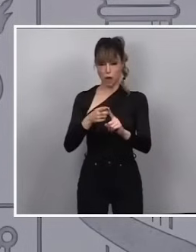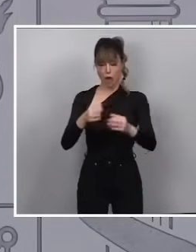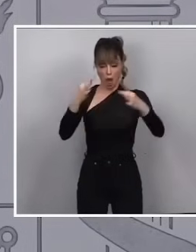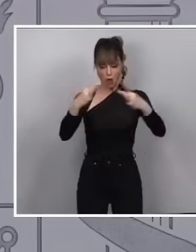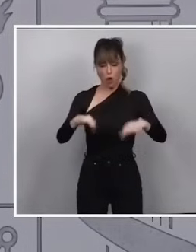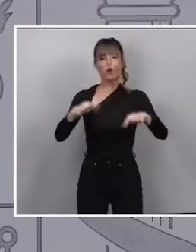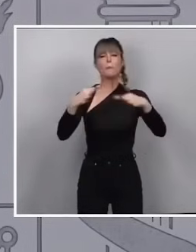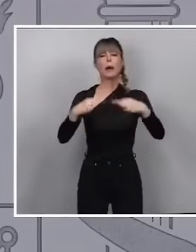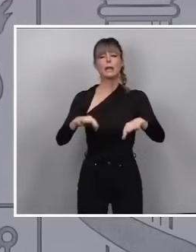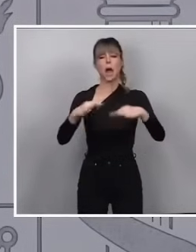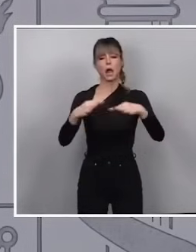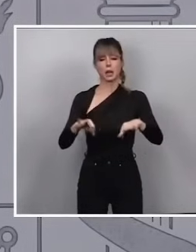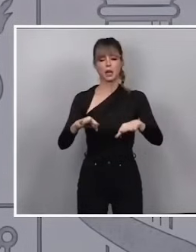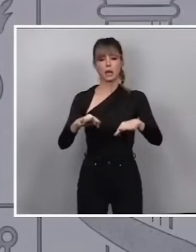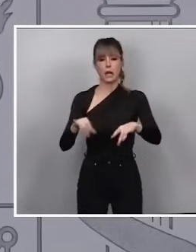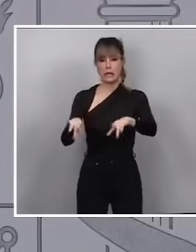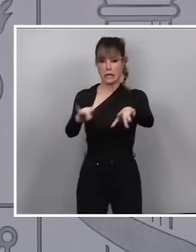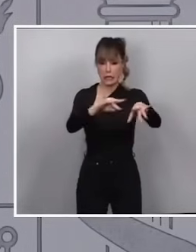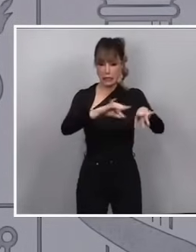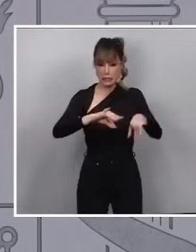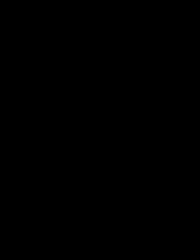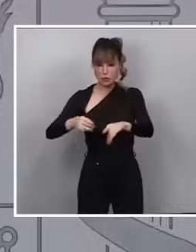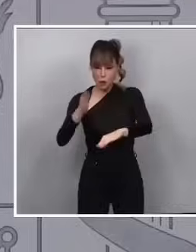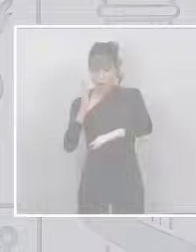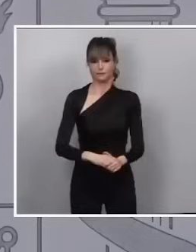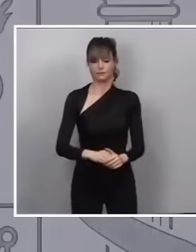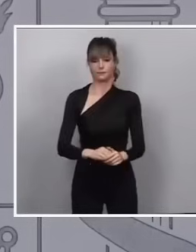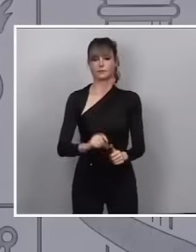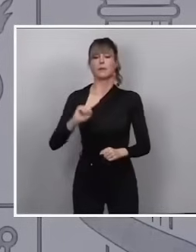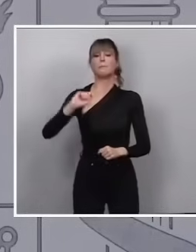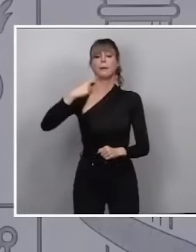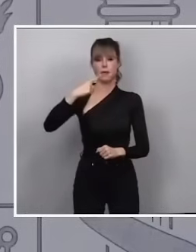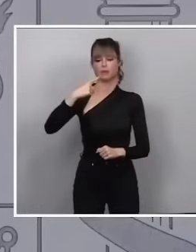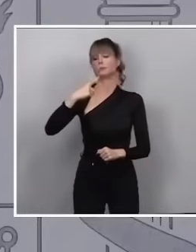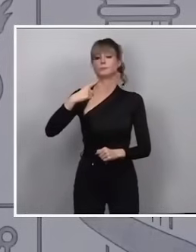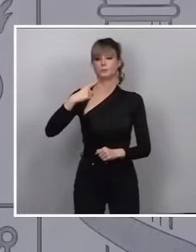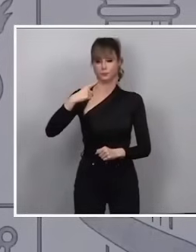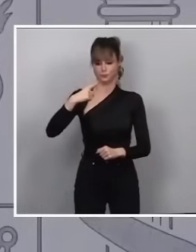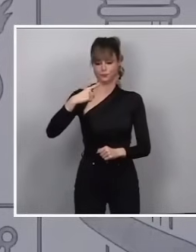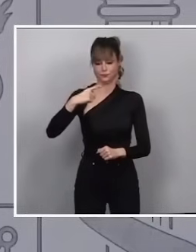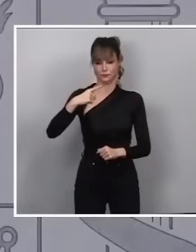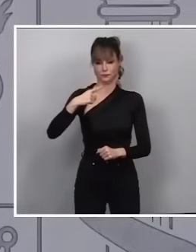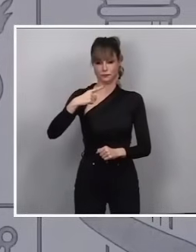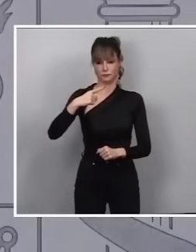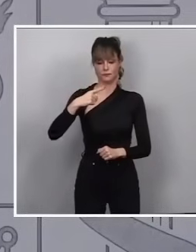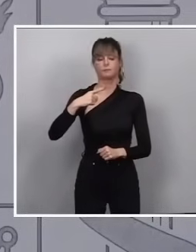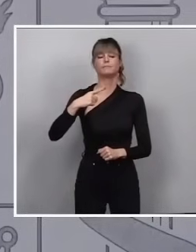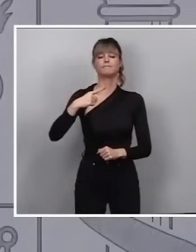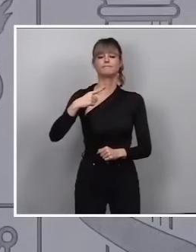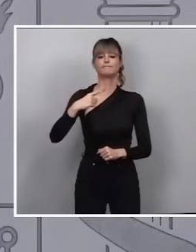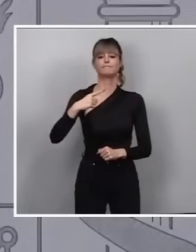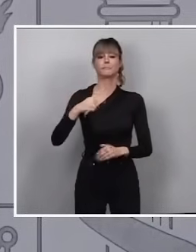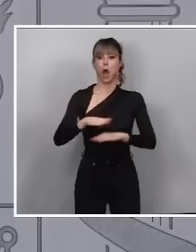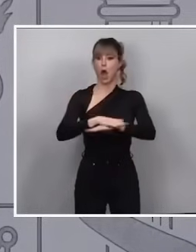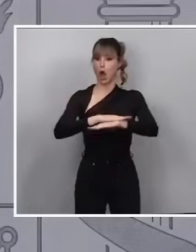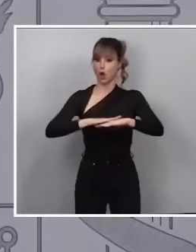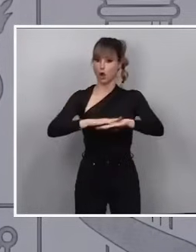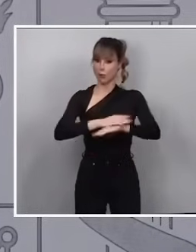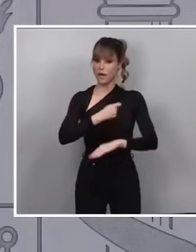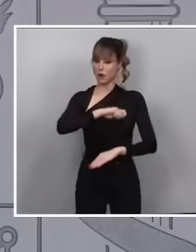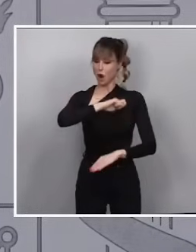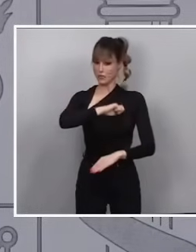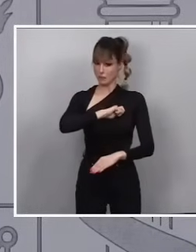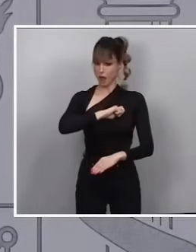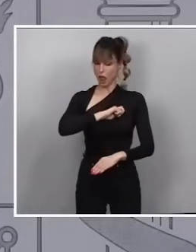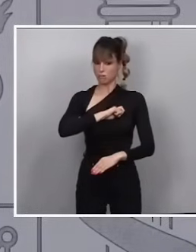la normalidad en el territorio afectado primero les anuncio que el gobierno de España